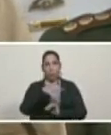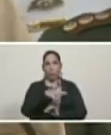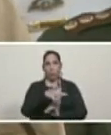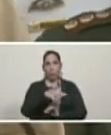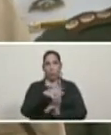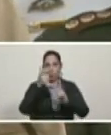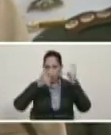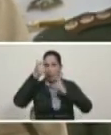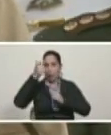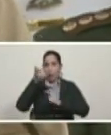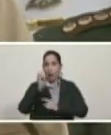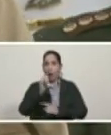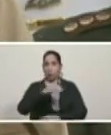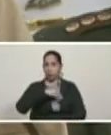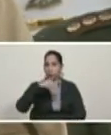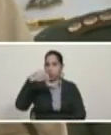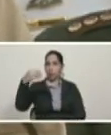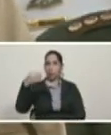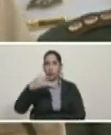aquí,